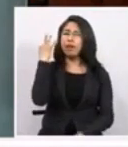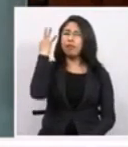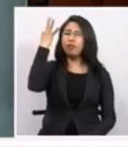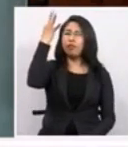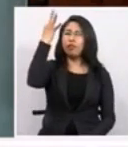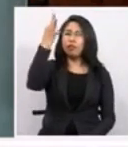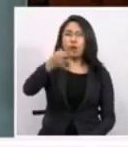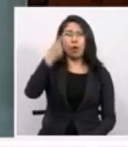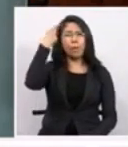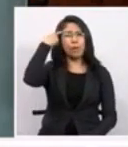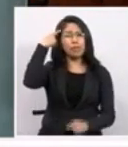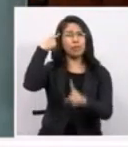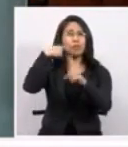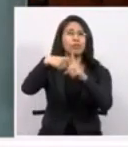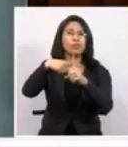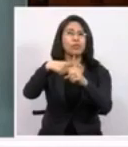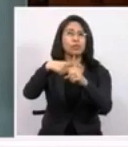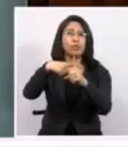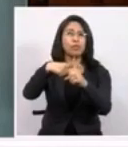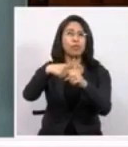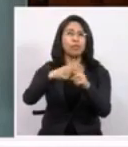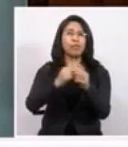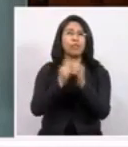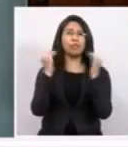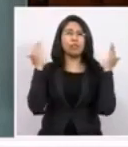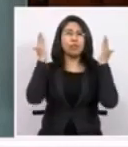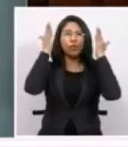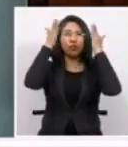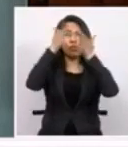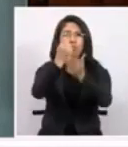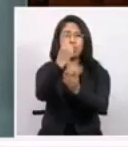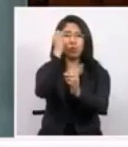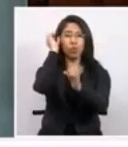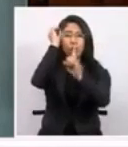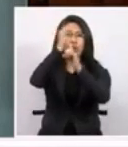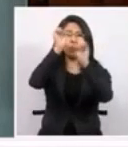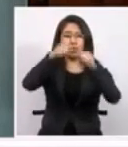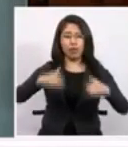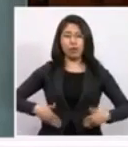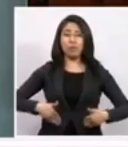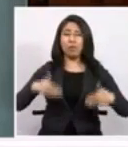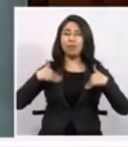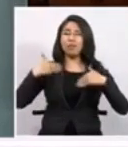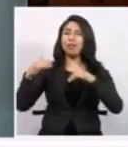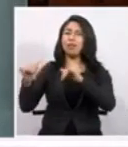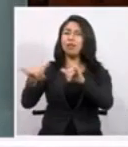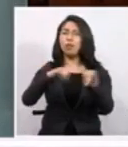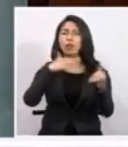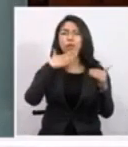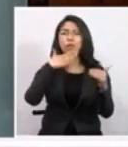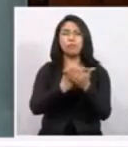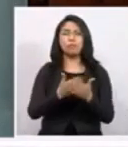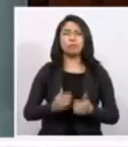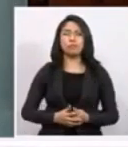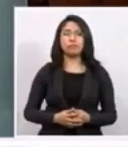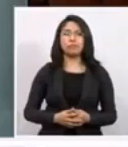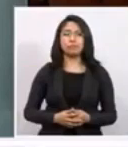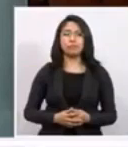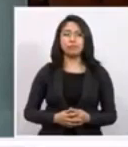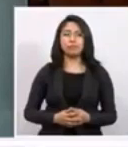optimismo, enfocándonos en un solo objetivo: el vivir bien de todas y todos los bolivianos.